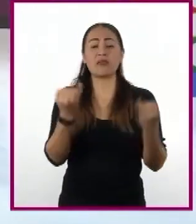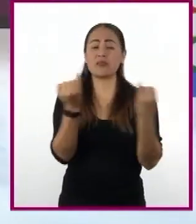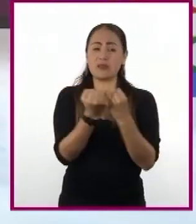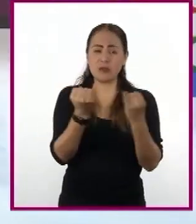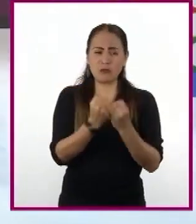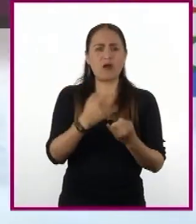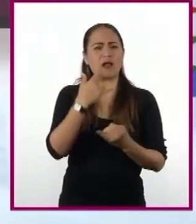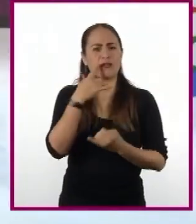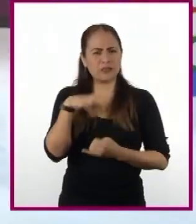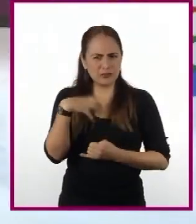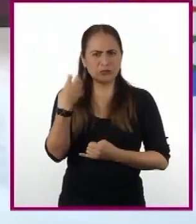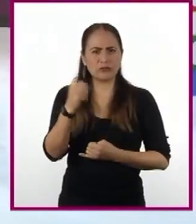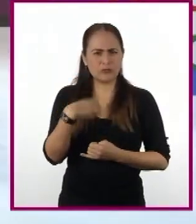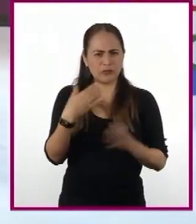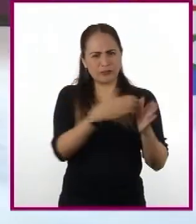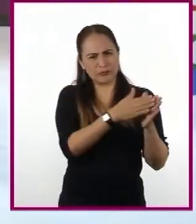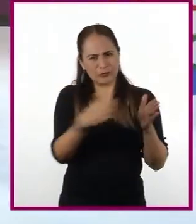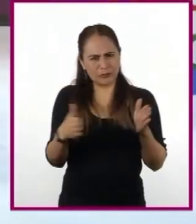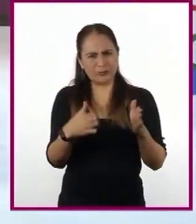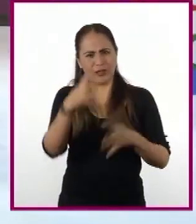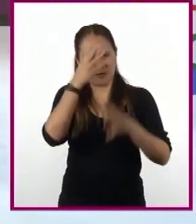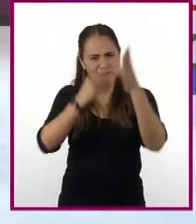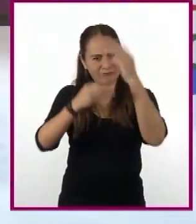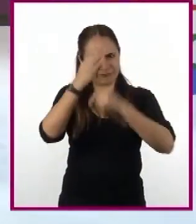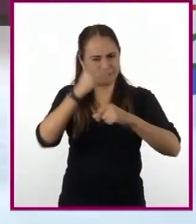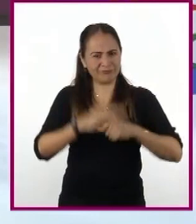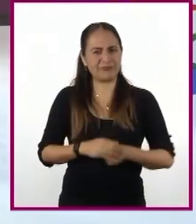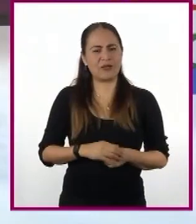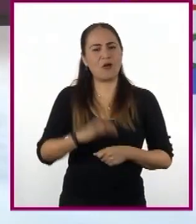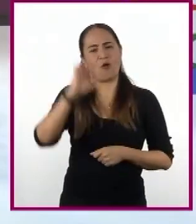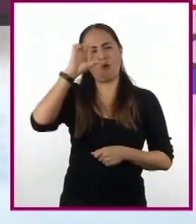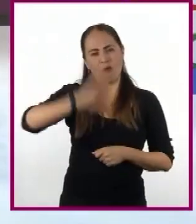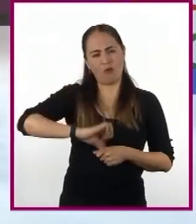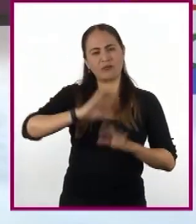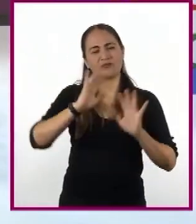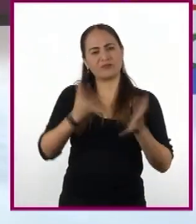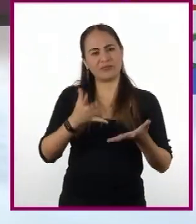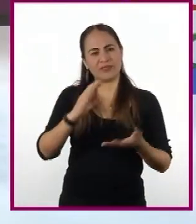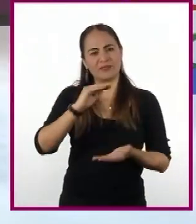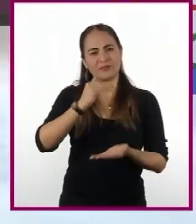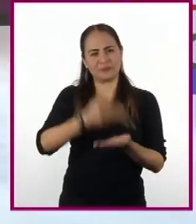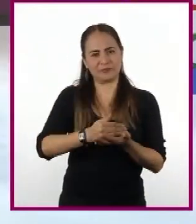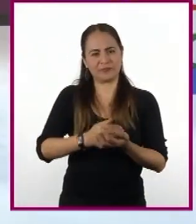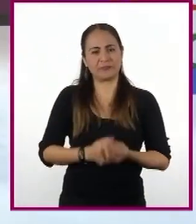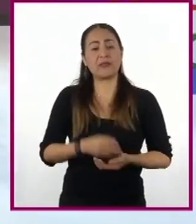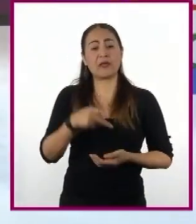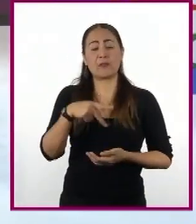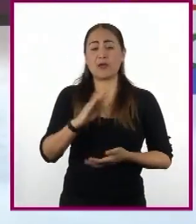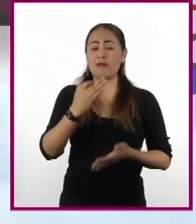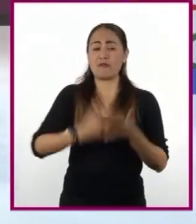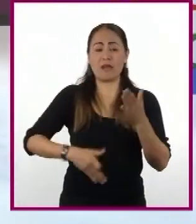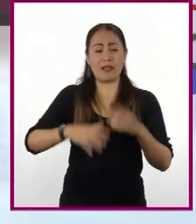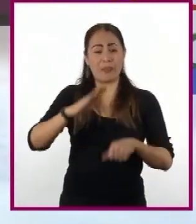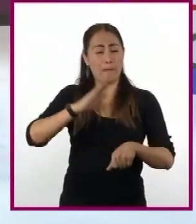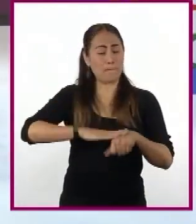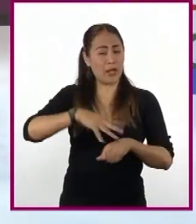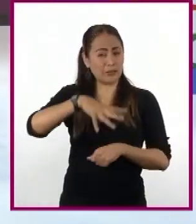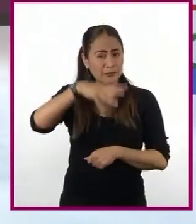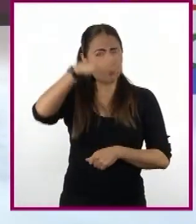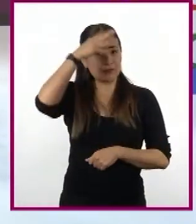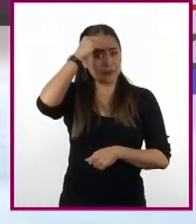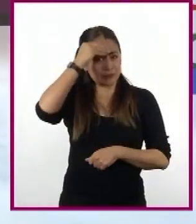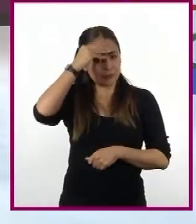nuestro empeño en este ciclo escolar. Por esta ocasión hemos terminado, pero aún nos queda mucho por aprender